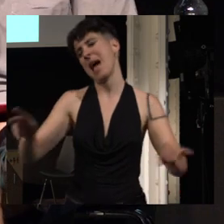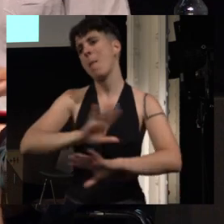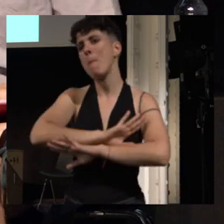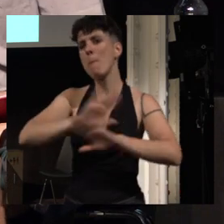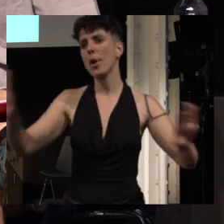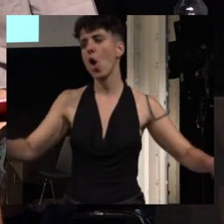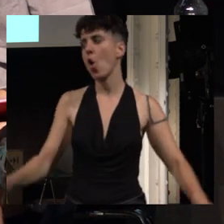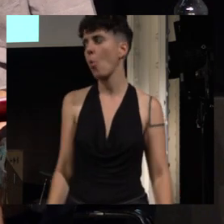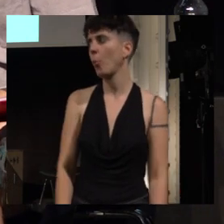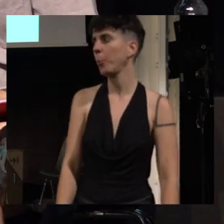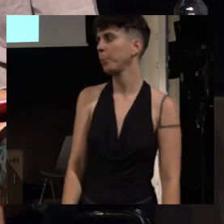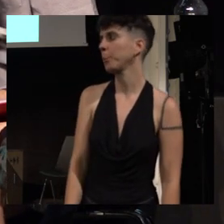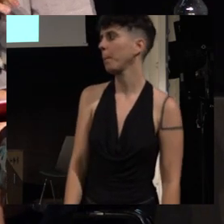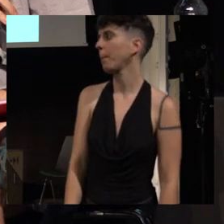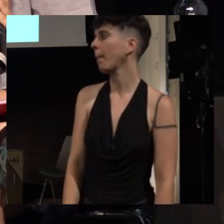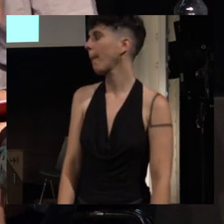Vale.